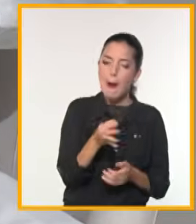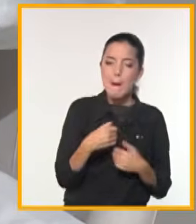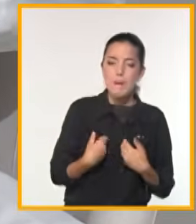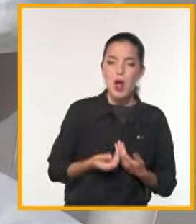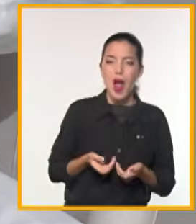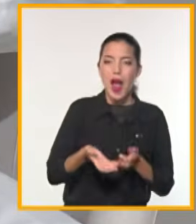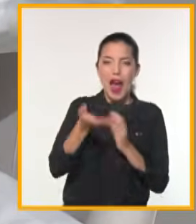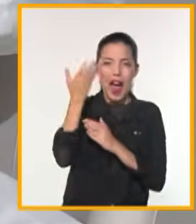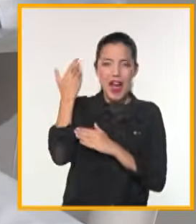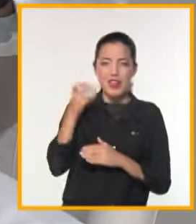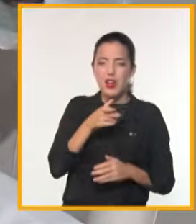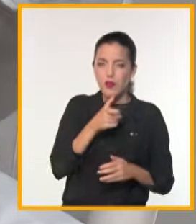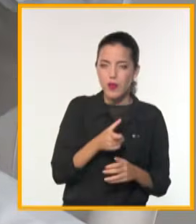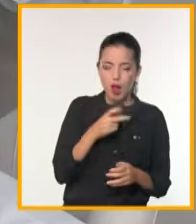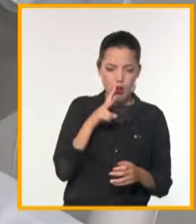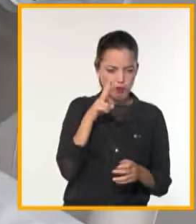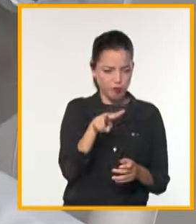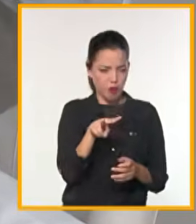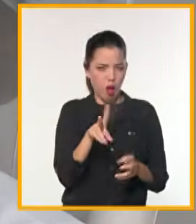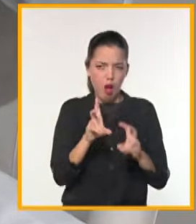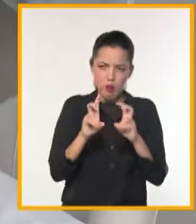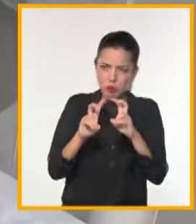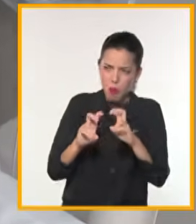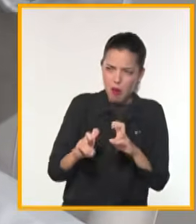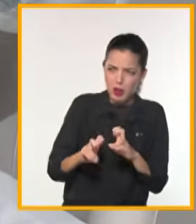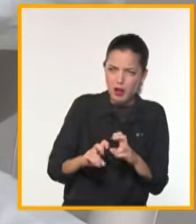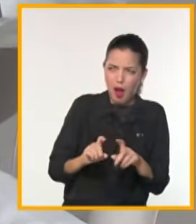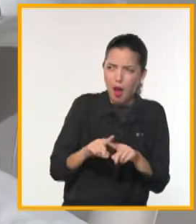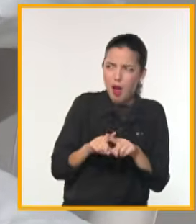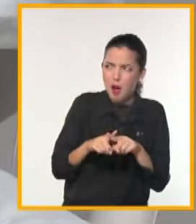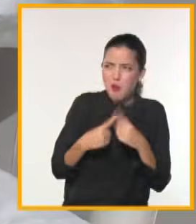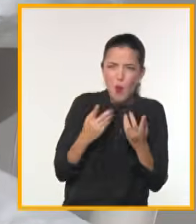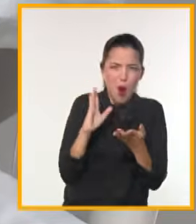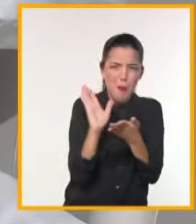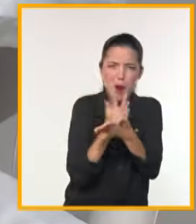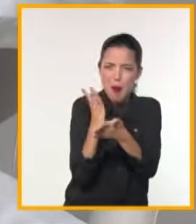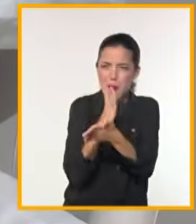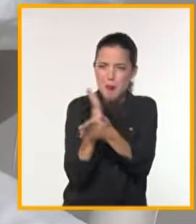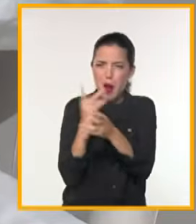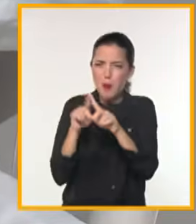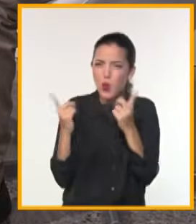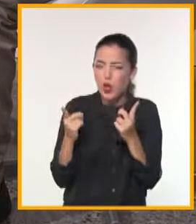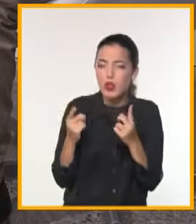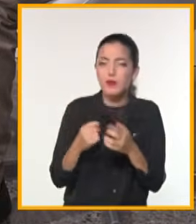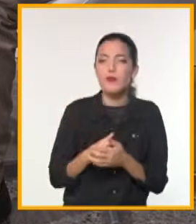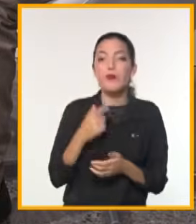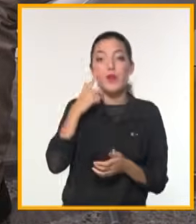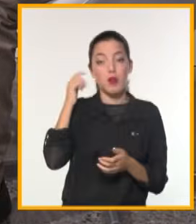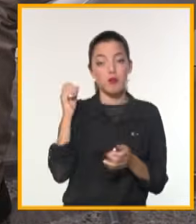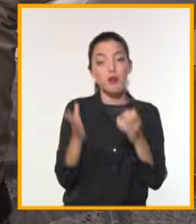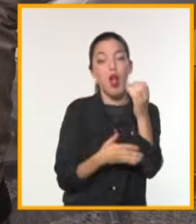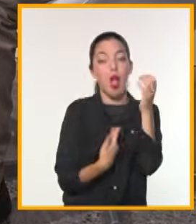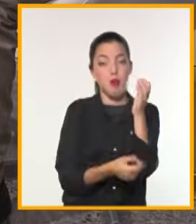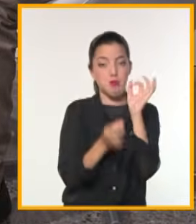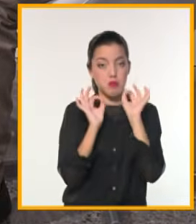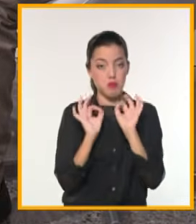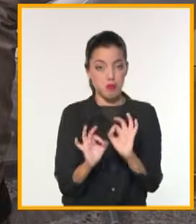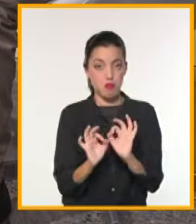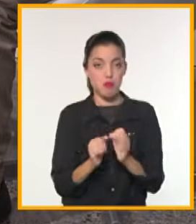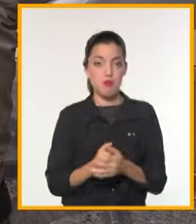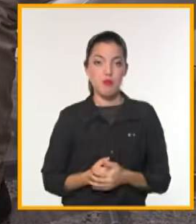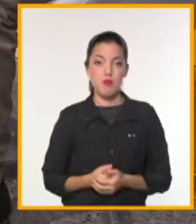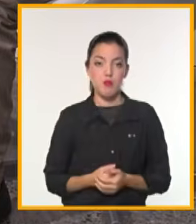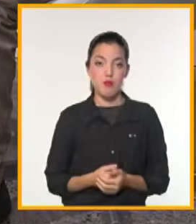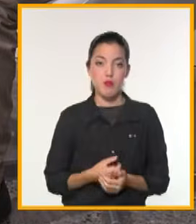fenómeno. Y yo tenía entonces, además de eso, otro motivo más para escapar de ahí. No, y digo yo, cuando Jorge dijo, se lo digo a Fidel,